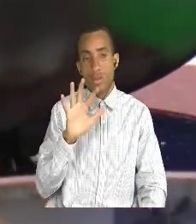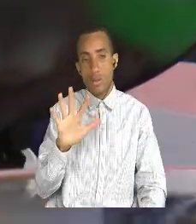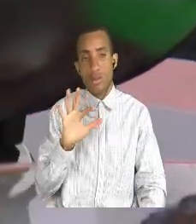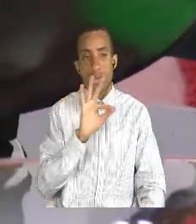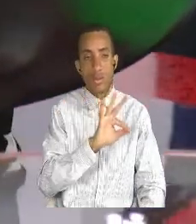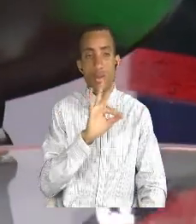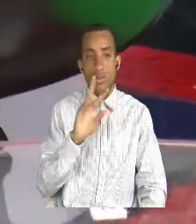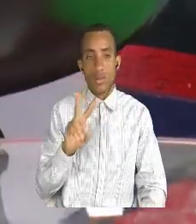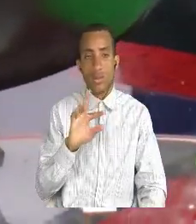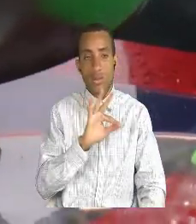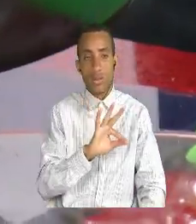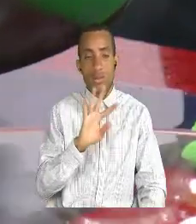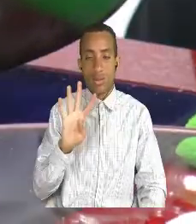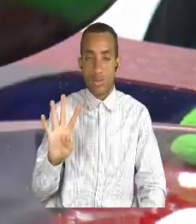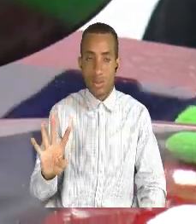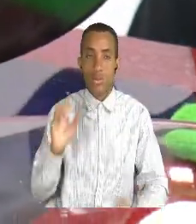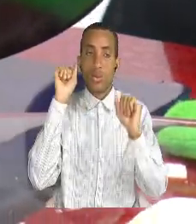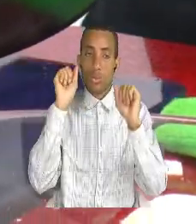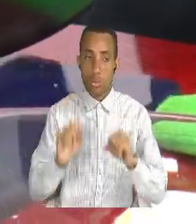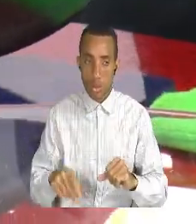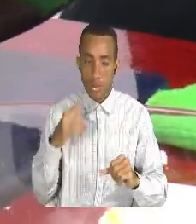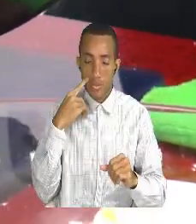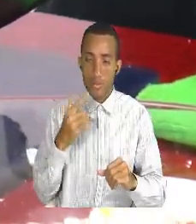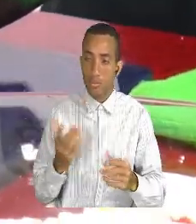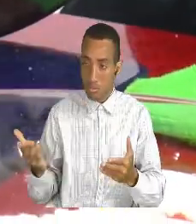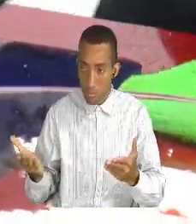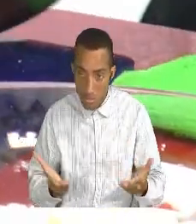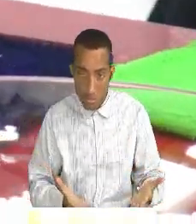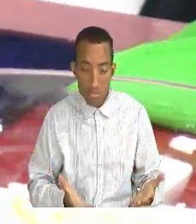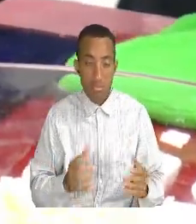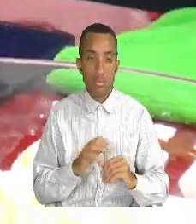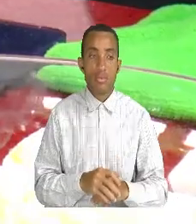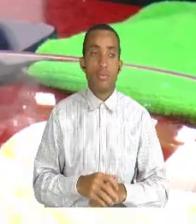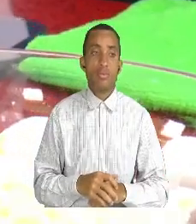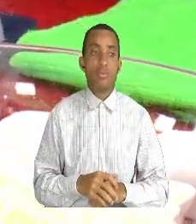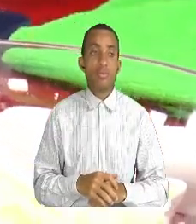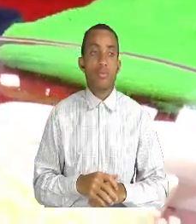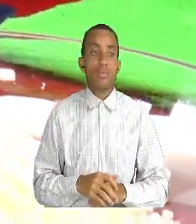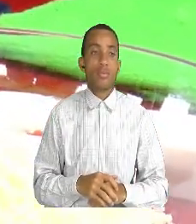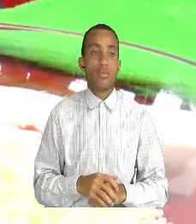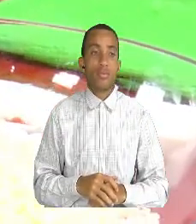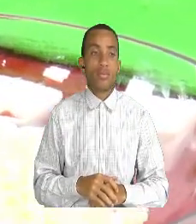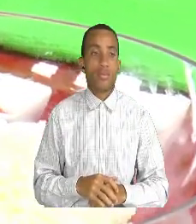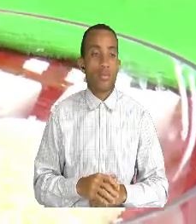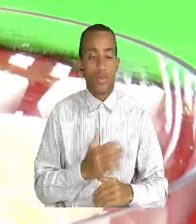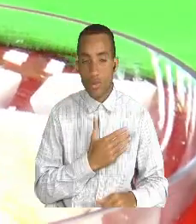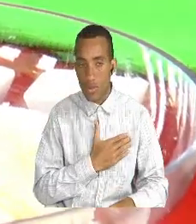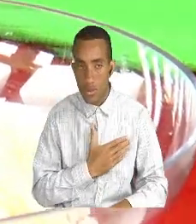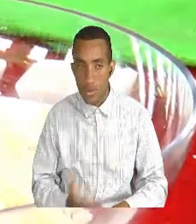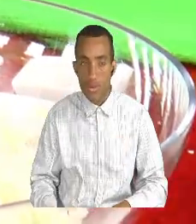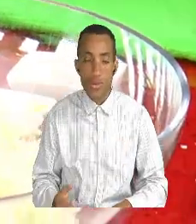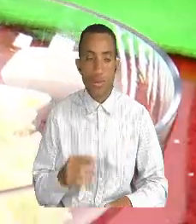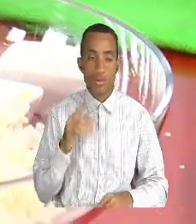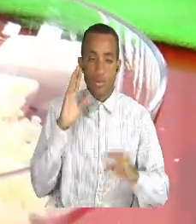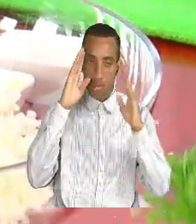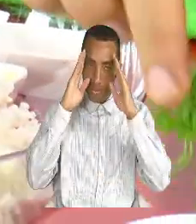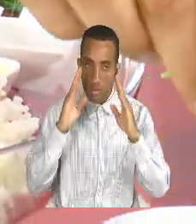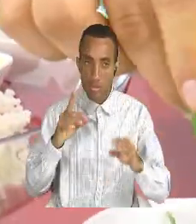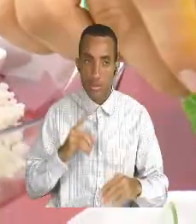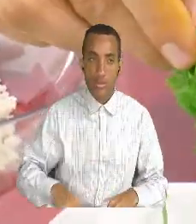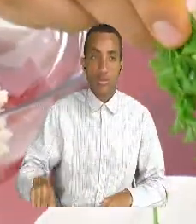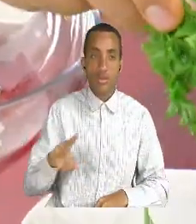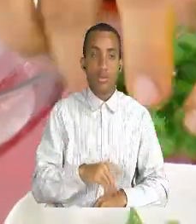310-295-3234. Rochi, vamos a tener el gusto de atenderlos, okay. Mr. Prada. Que con gusto los vamos a estar ahí pendiente para atenderlos.